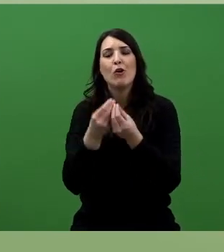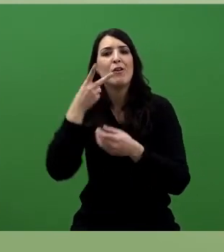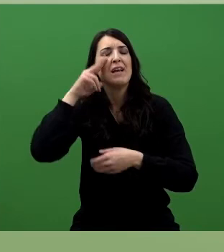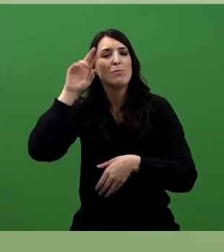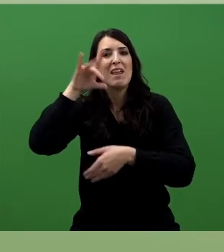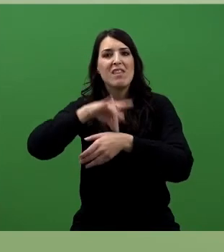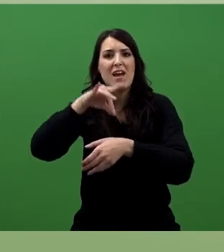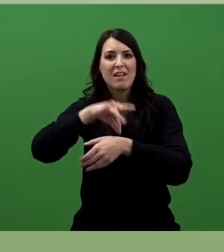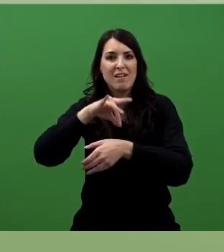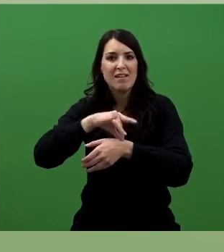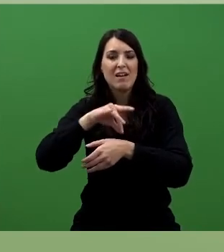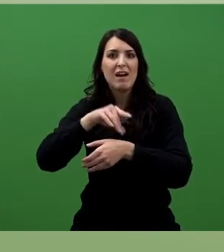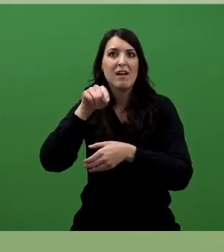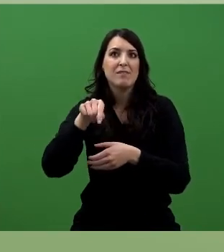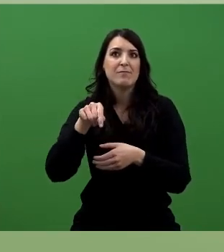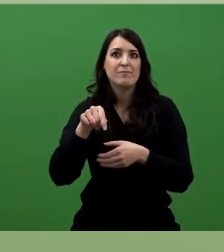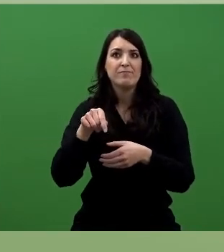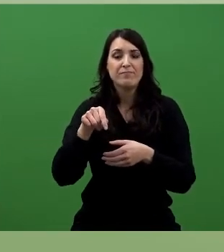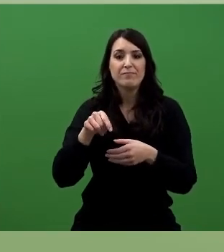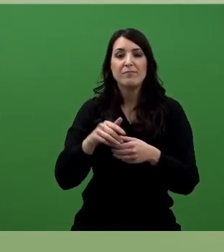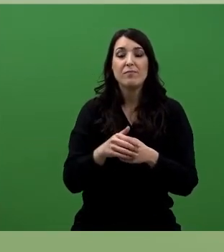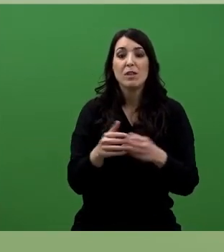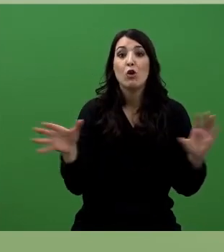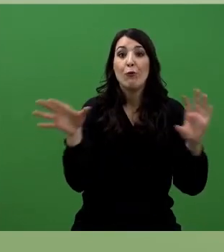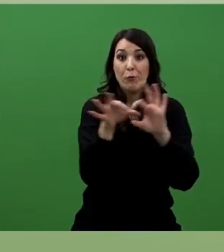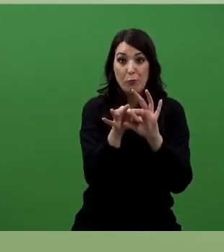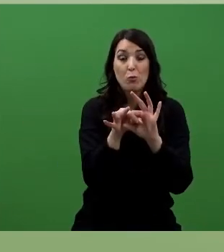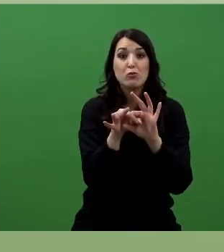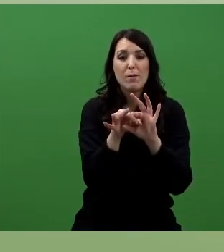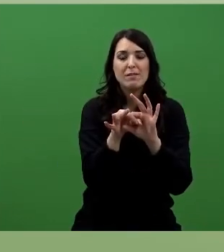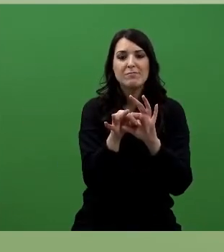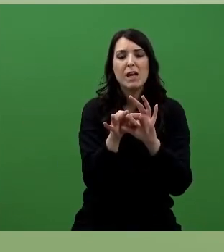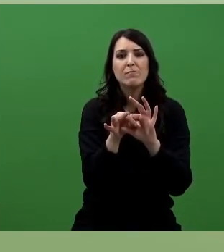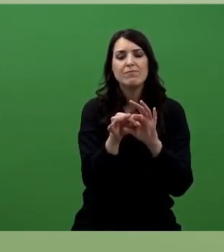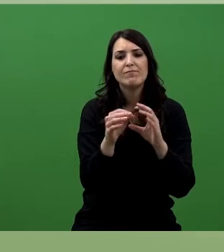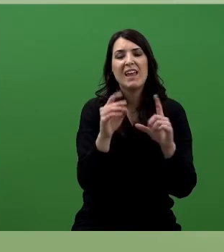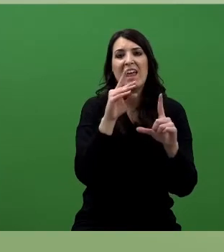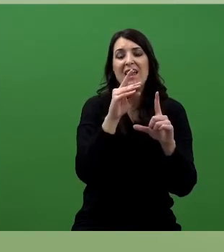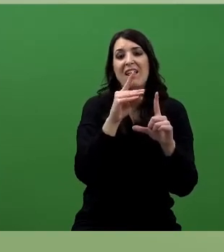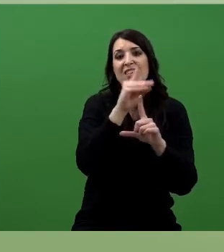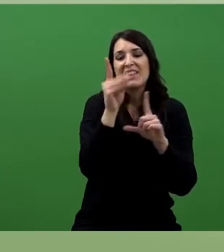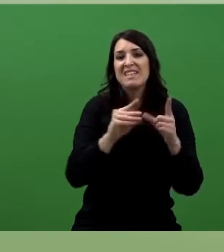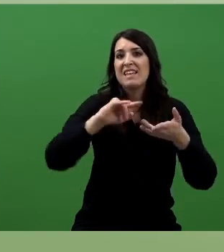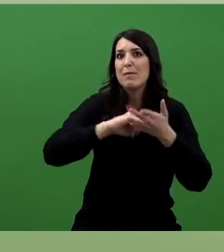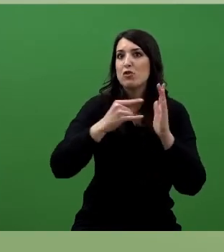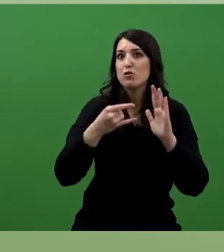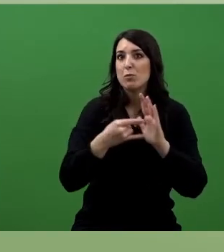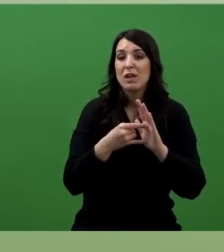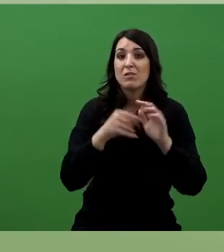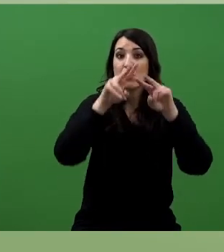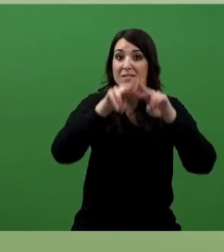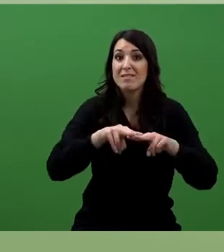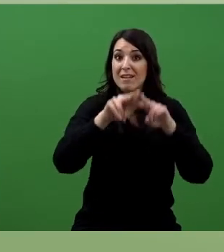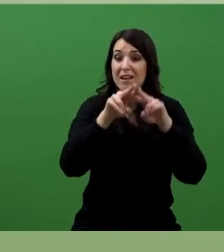y biológica, que es lo que es la Data Interpretation Task Force. Conjuntamente diseñamos proyectos y métodos de análisis